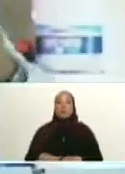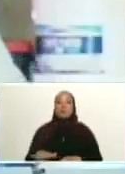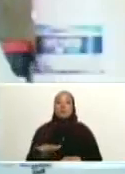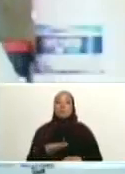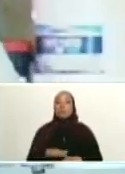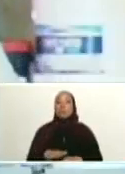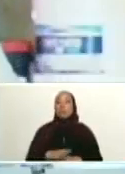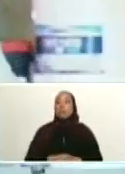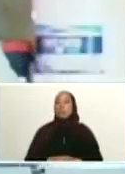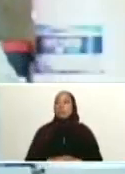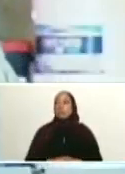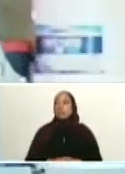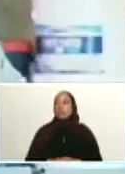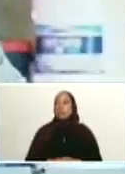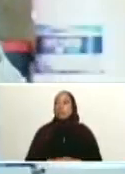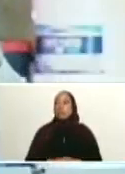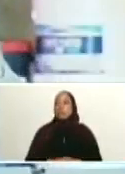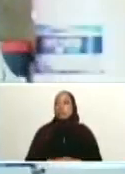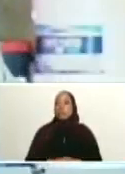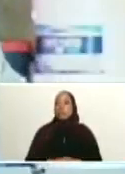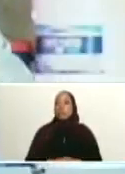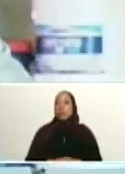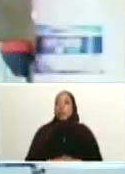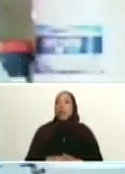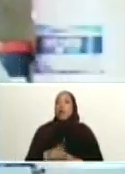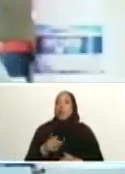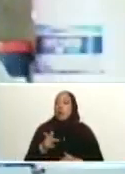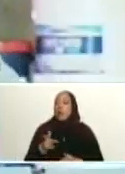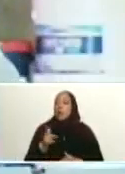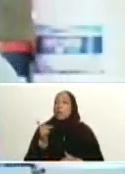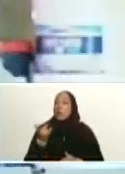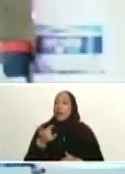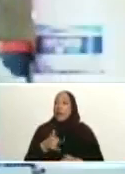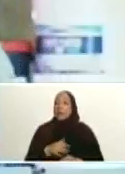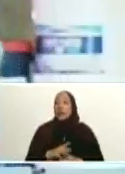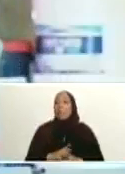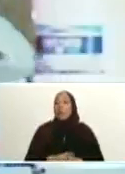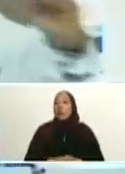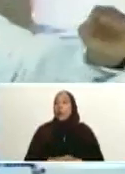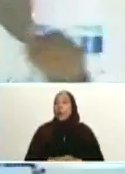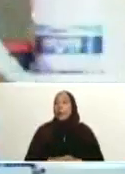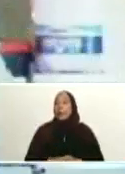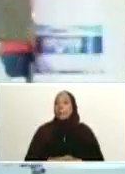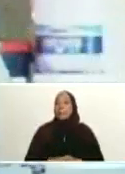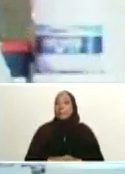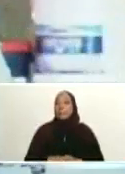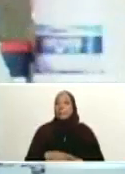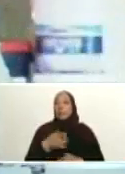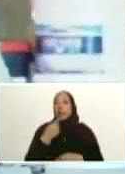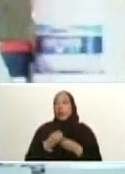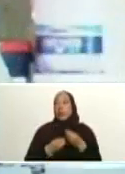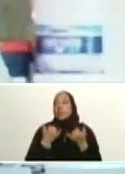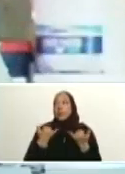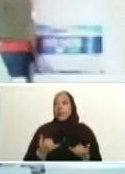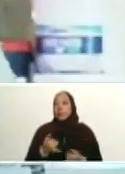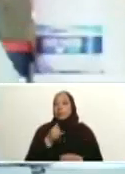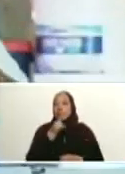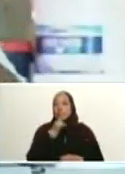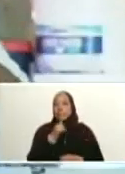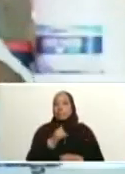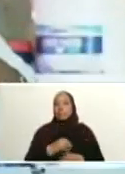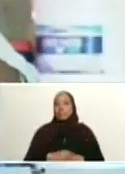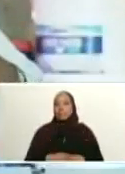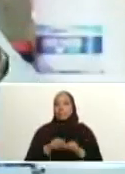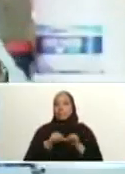máxima expresión. Recuperar la salud pública gratuita, universal y de calidad en su máxima expresión.